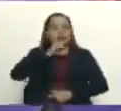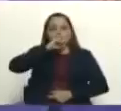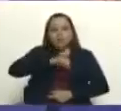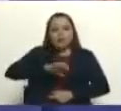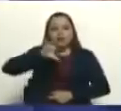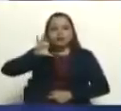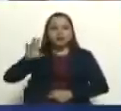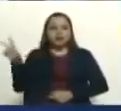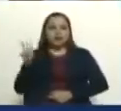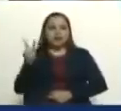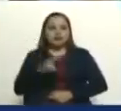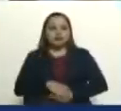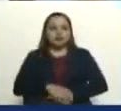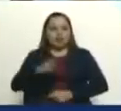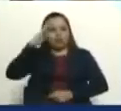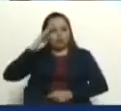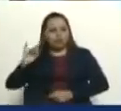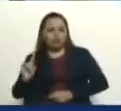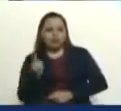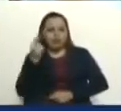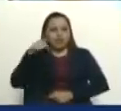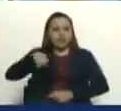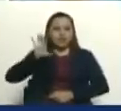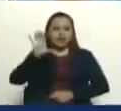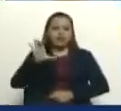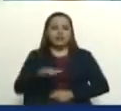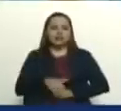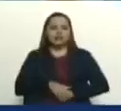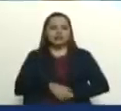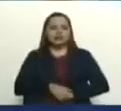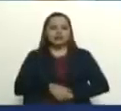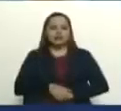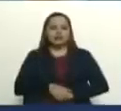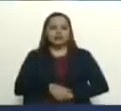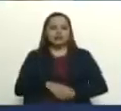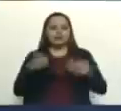una soldada de primera de esta patria.